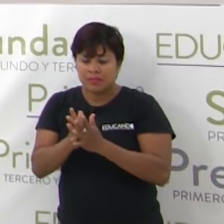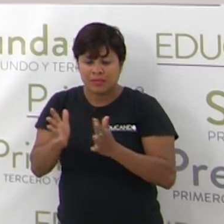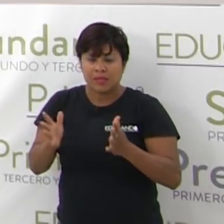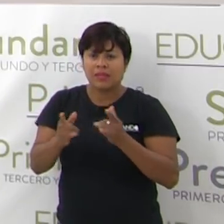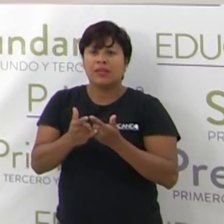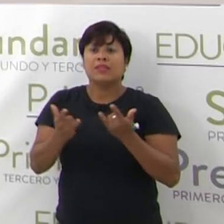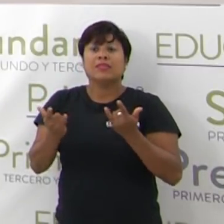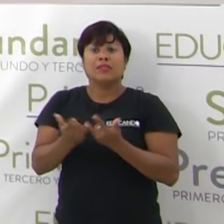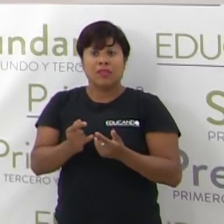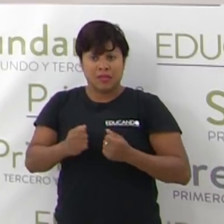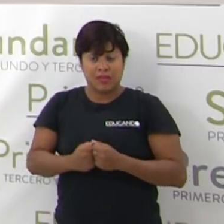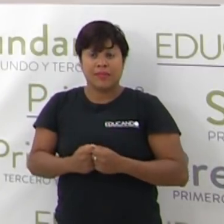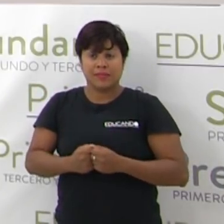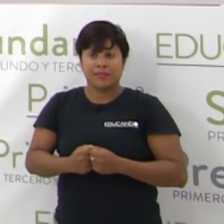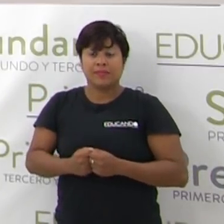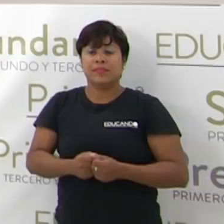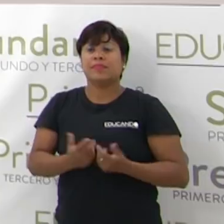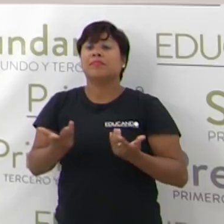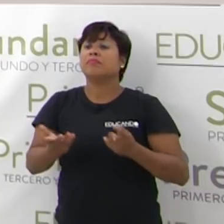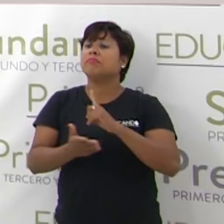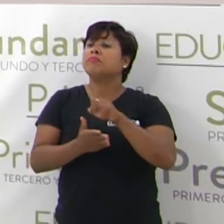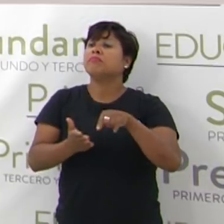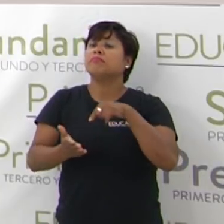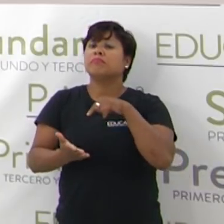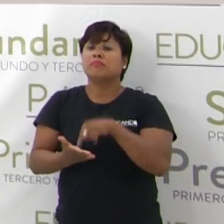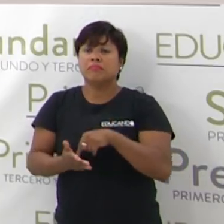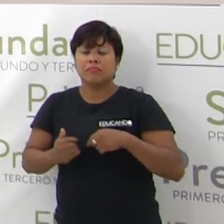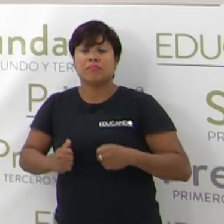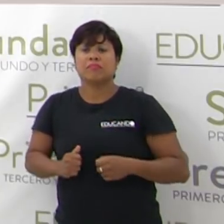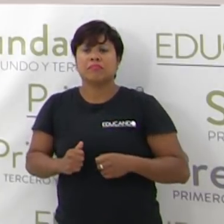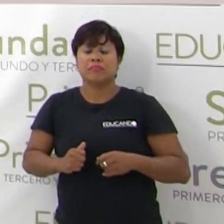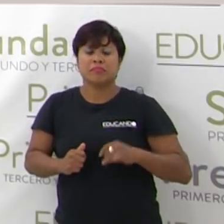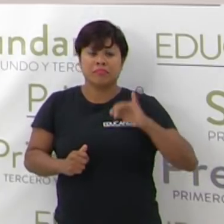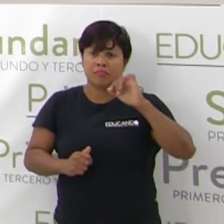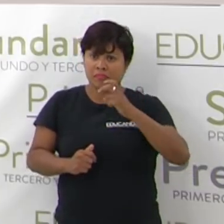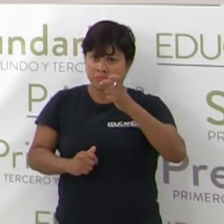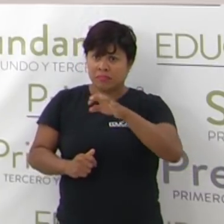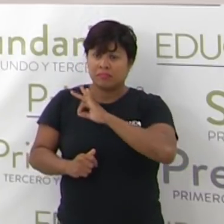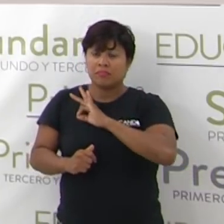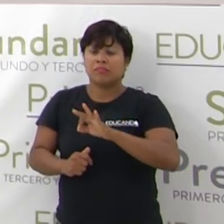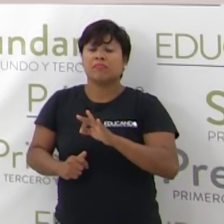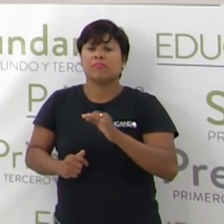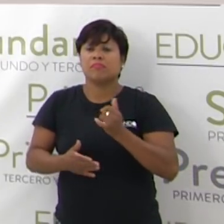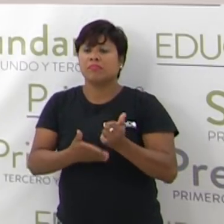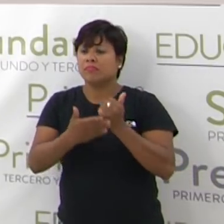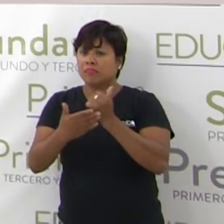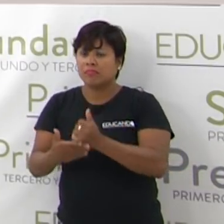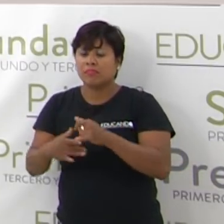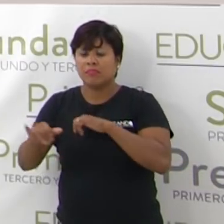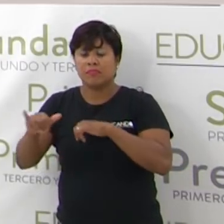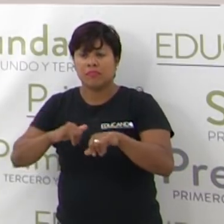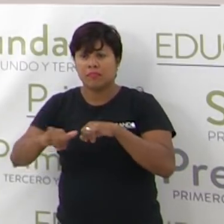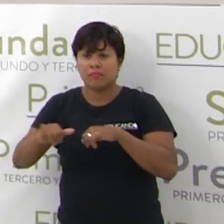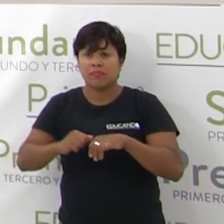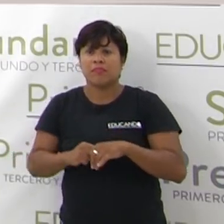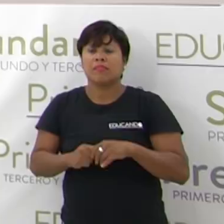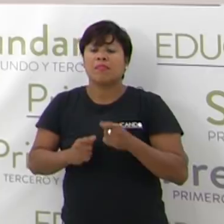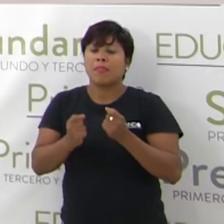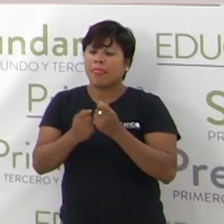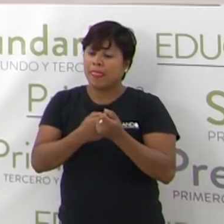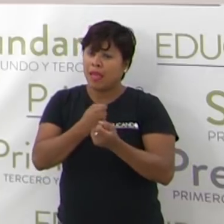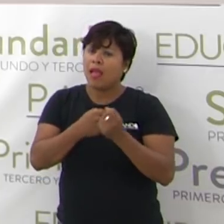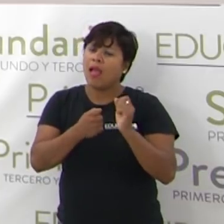historia, ¿sí? En qué lugar, si es posible, se auxilien de algún mapa, de algún globo